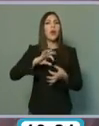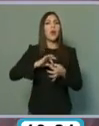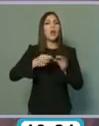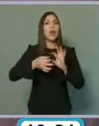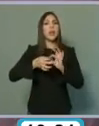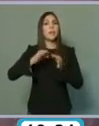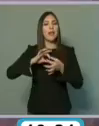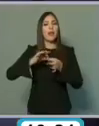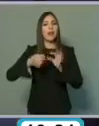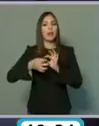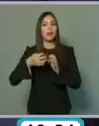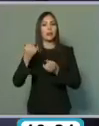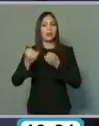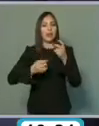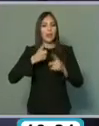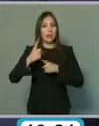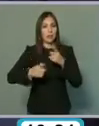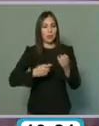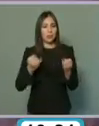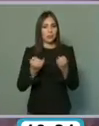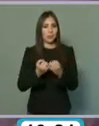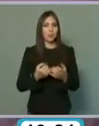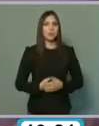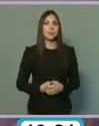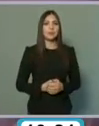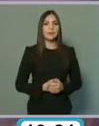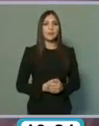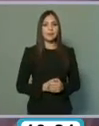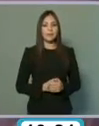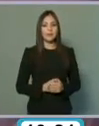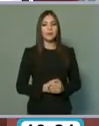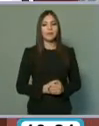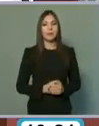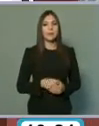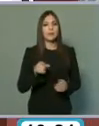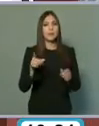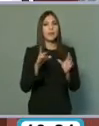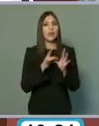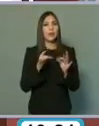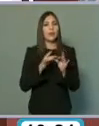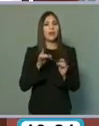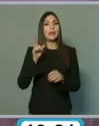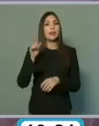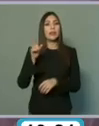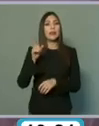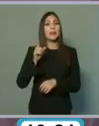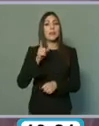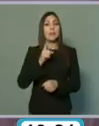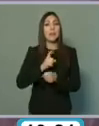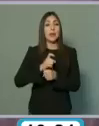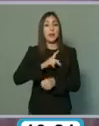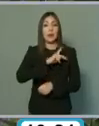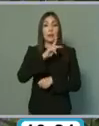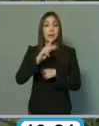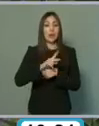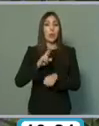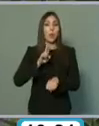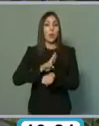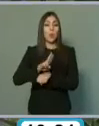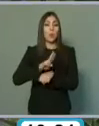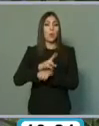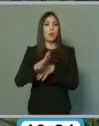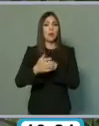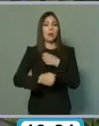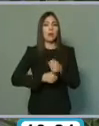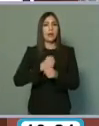desconocer una gran fiesta del deporte. Bueno, sí, como tú decías, Uruguay fue el primer país que organizó allá por